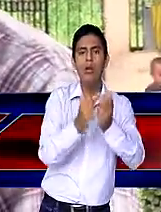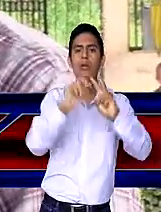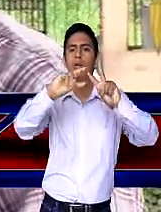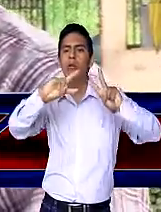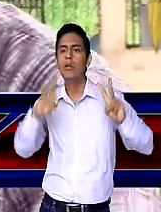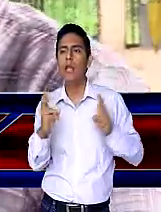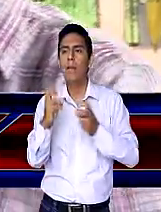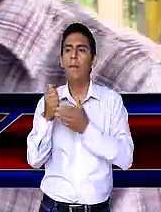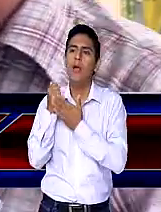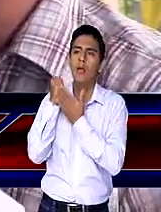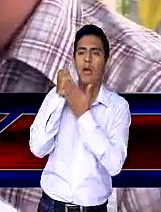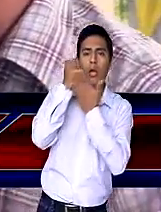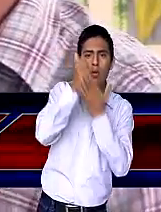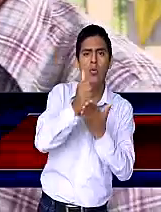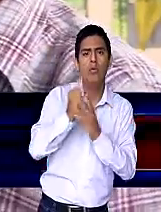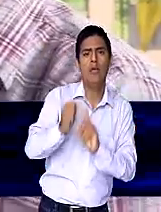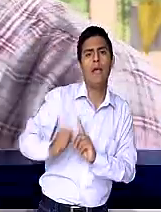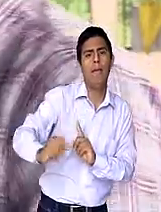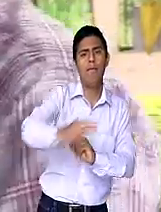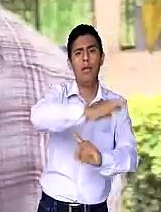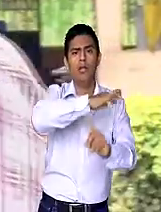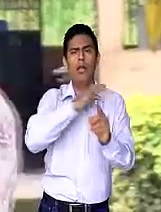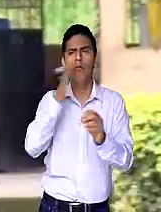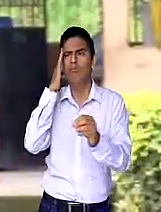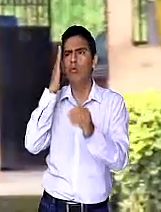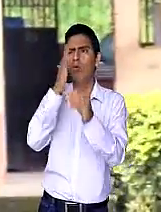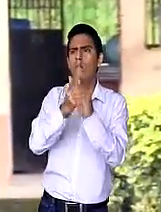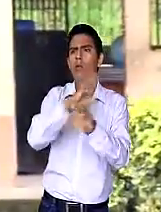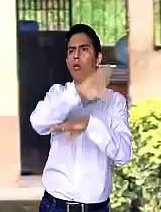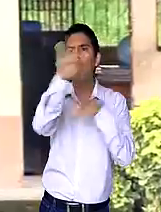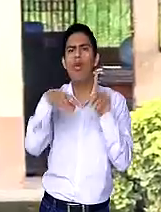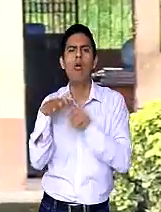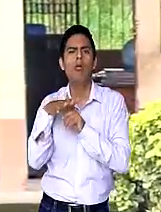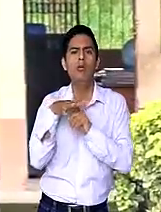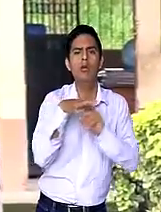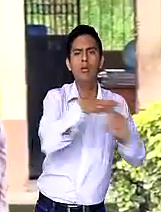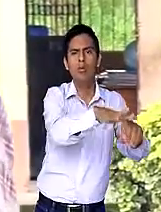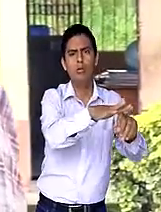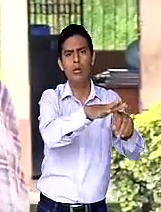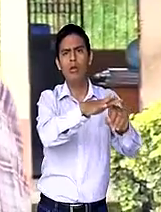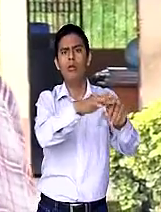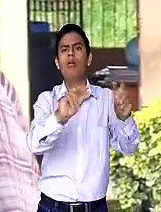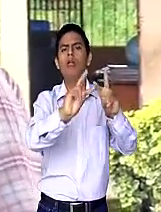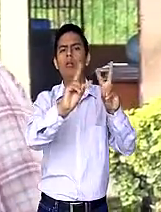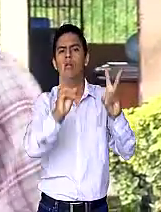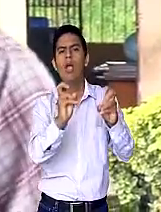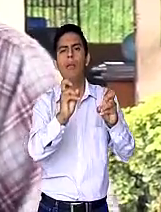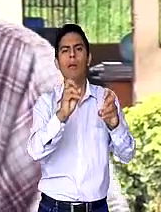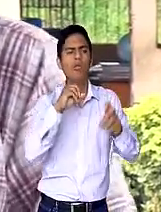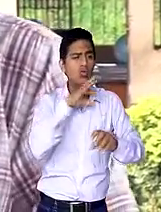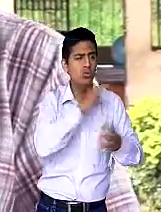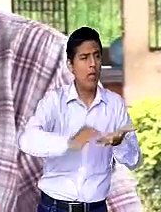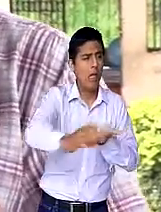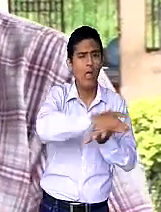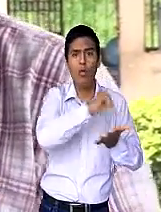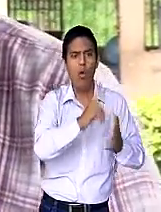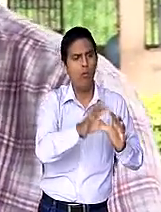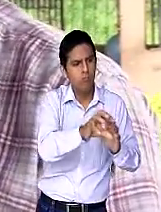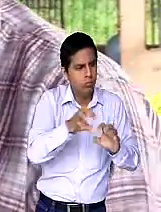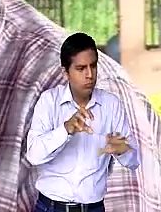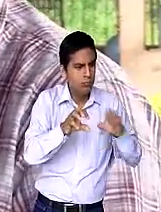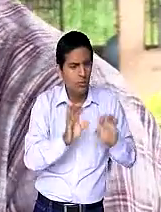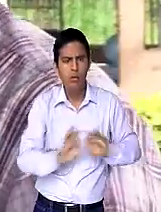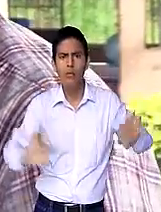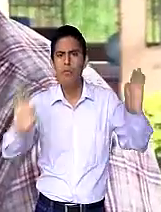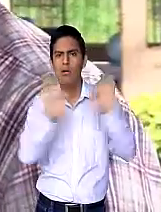educación ambiental, es con la finalidad de incluirnos a todos y cada uno en este proceso, en